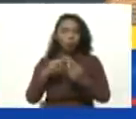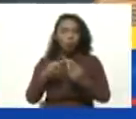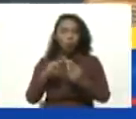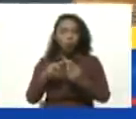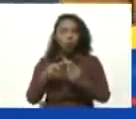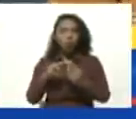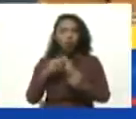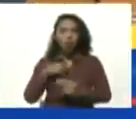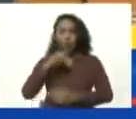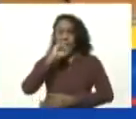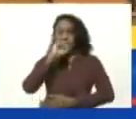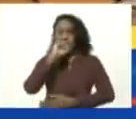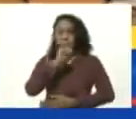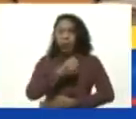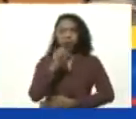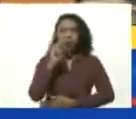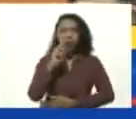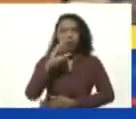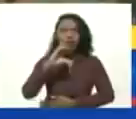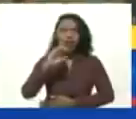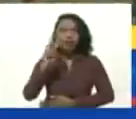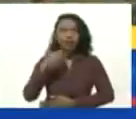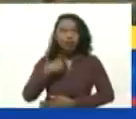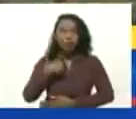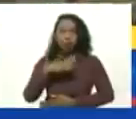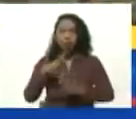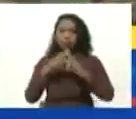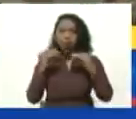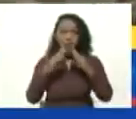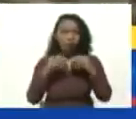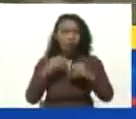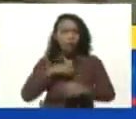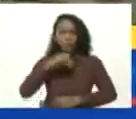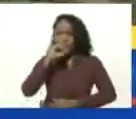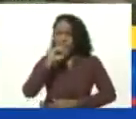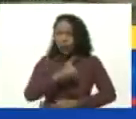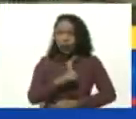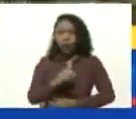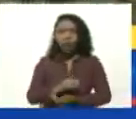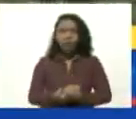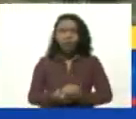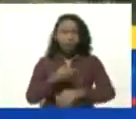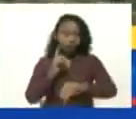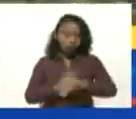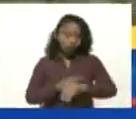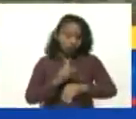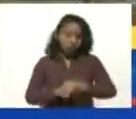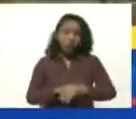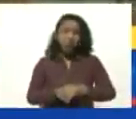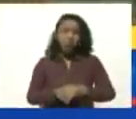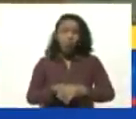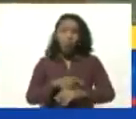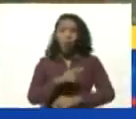La amo, la UCB. Todo, todo la UCB. El reloj universitario,